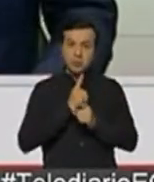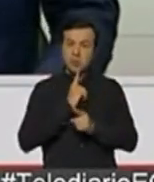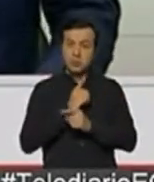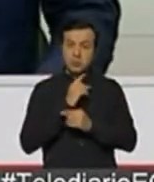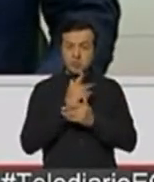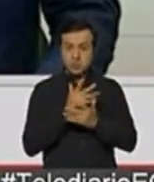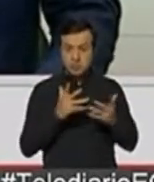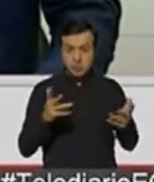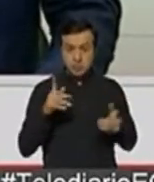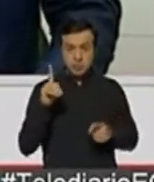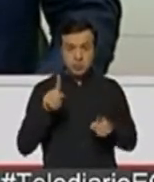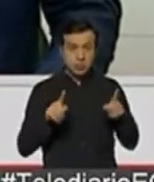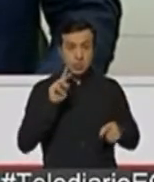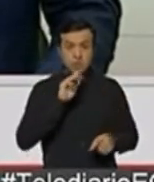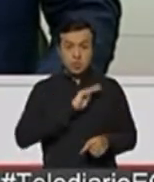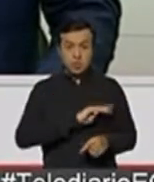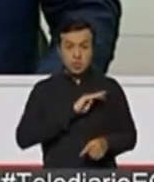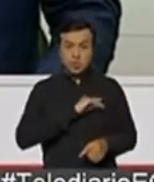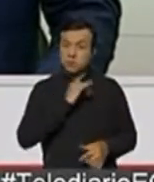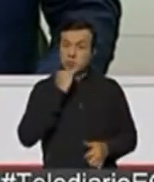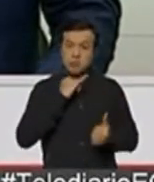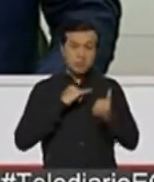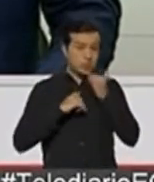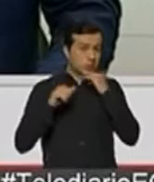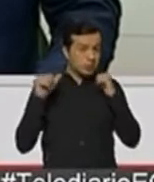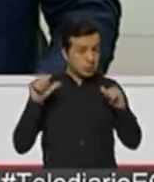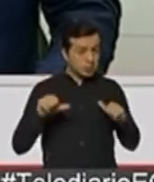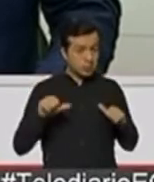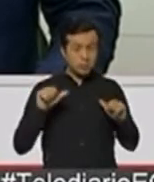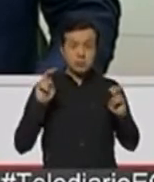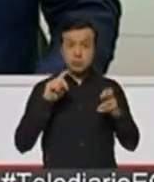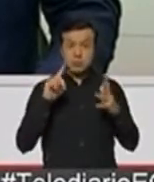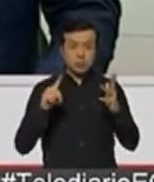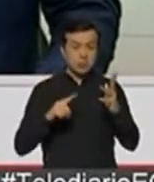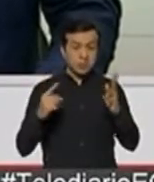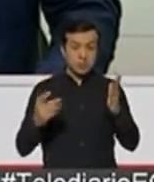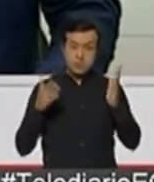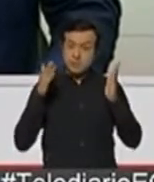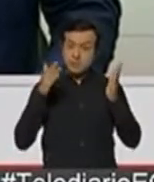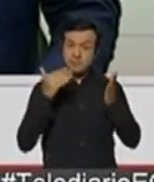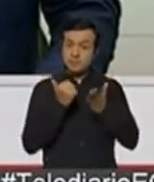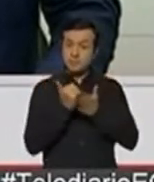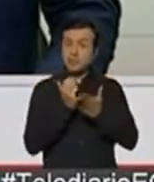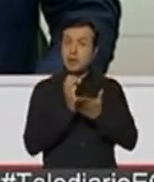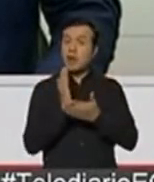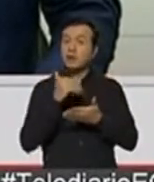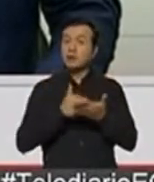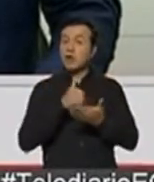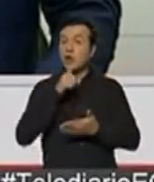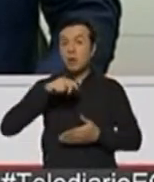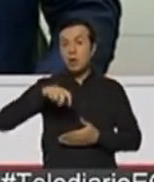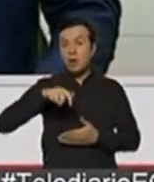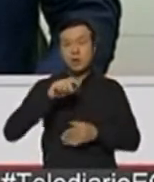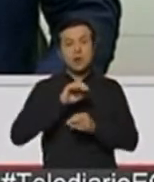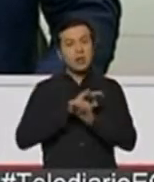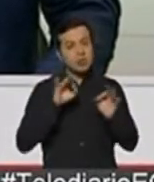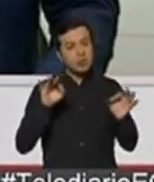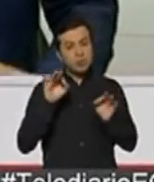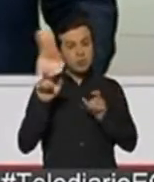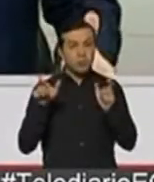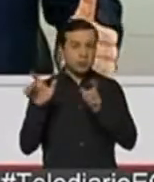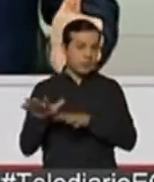demanda de aquellos municipios que no están trabajando en este tema y para garantizar acceso de agua potable y saneamiento a la mayoría de la